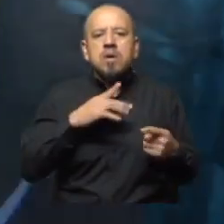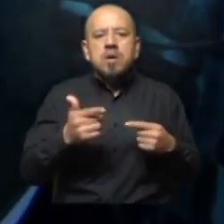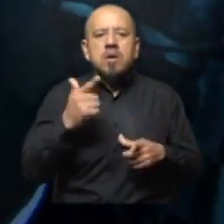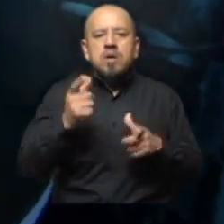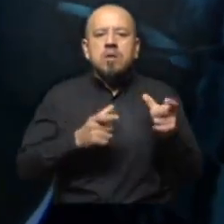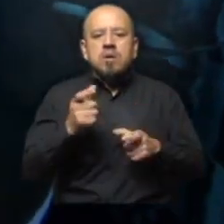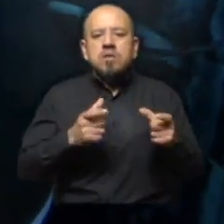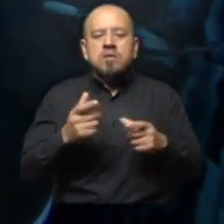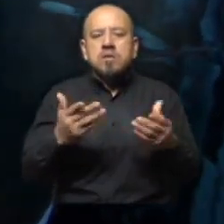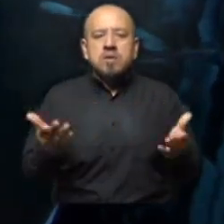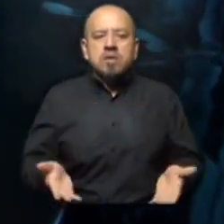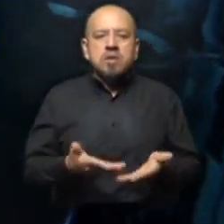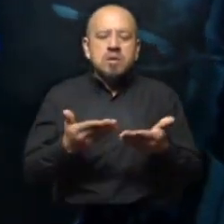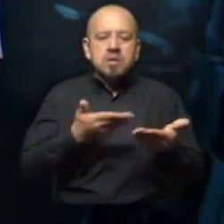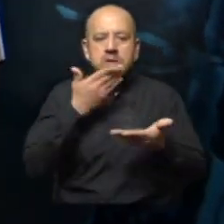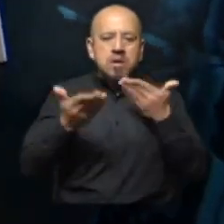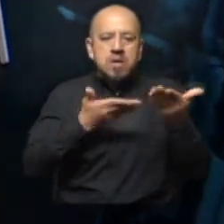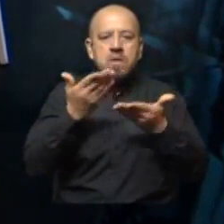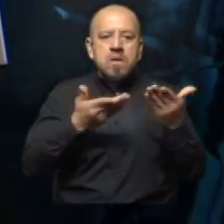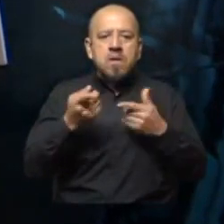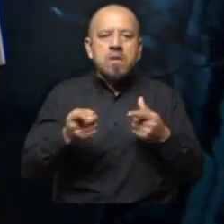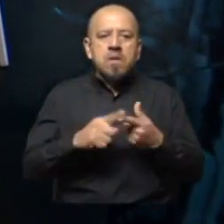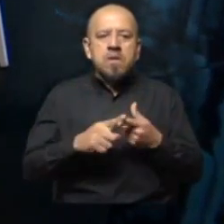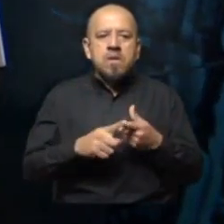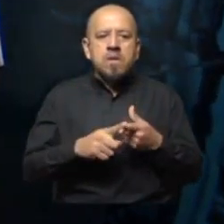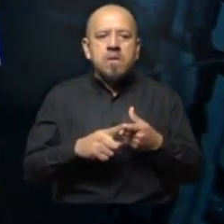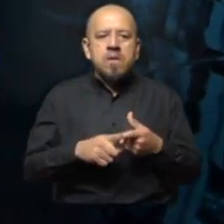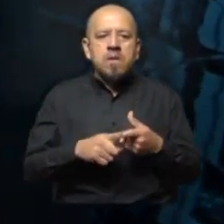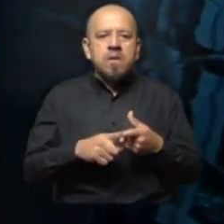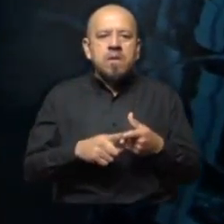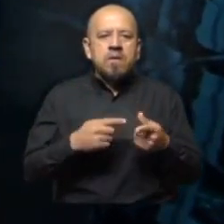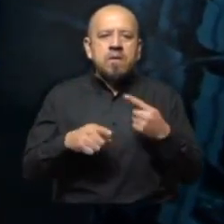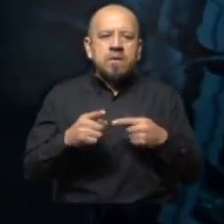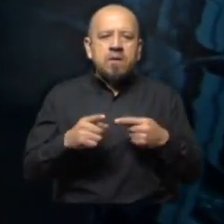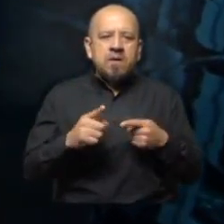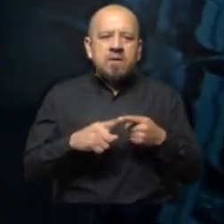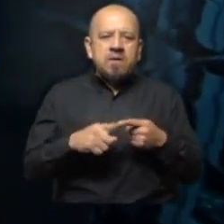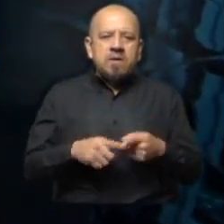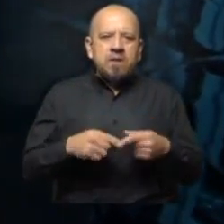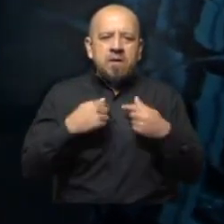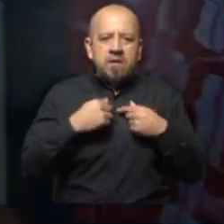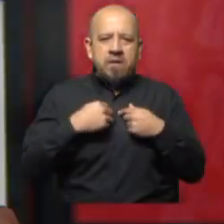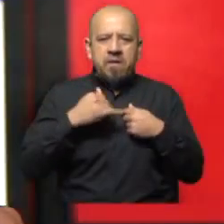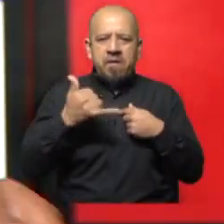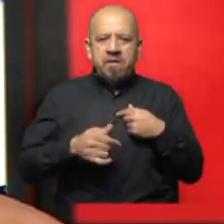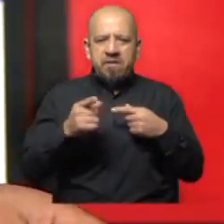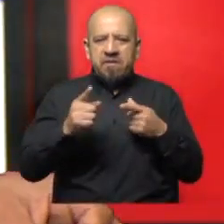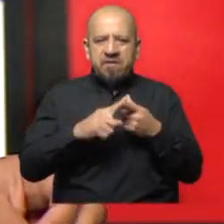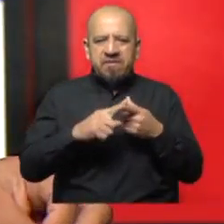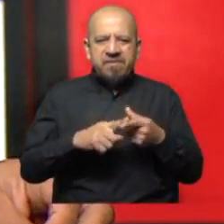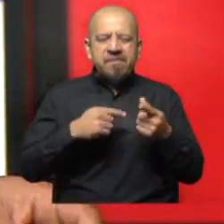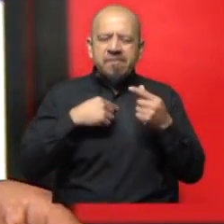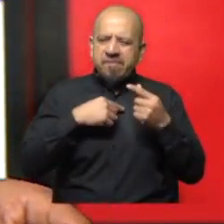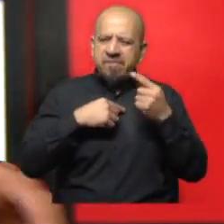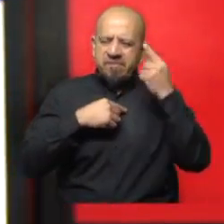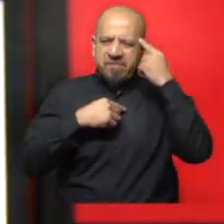es más tiene y te canta un tema la cara es hermoso total natural también si yo tengo también una cuestión que